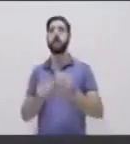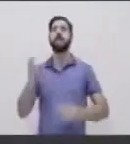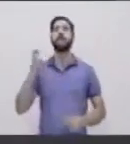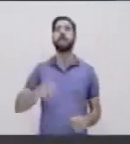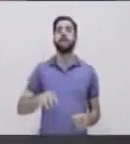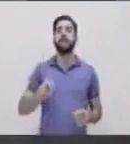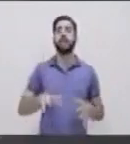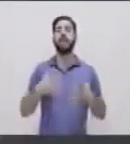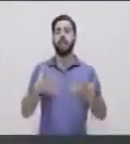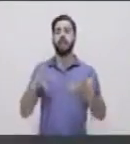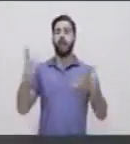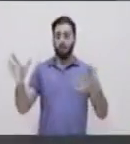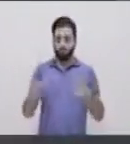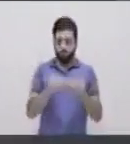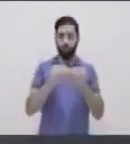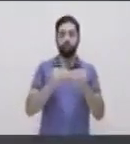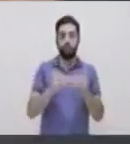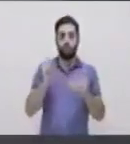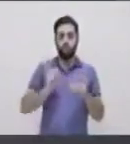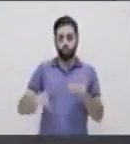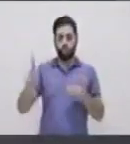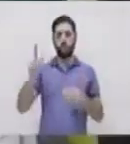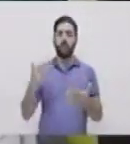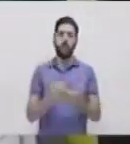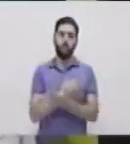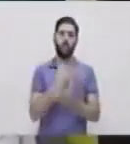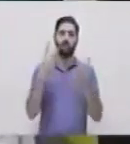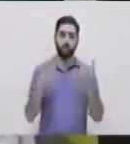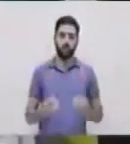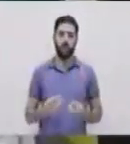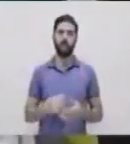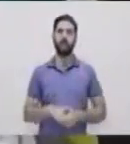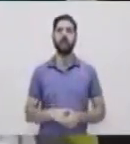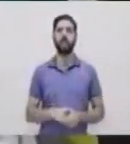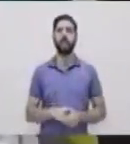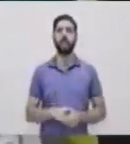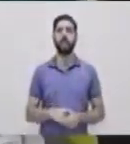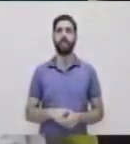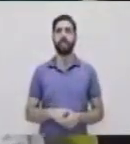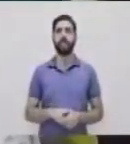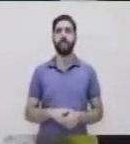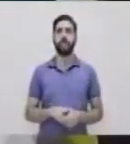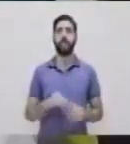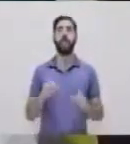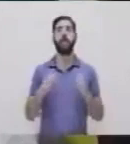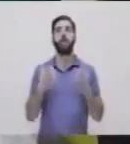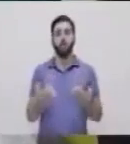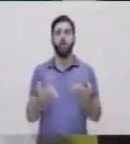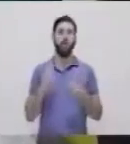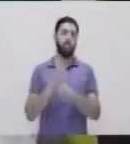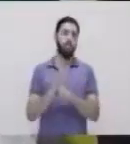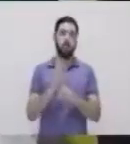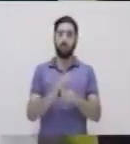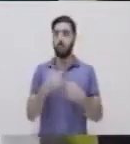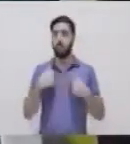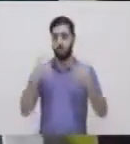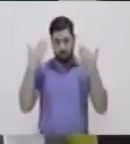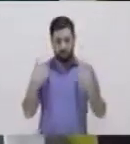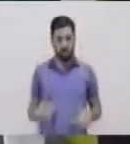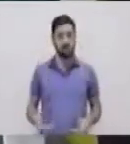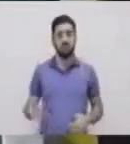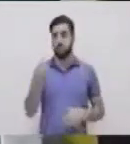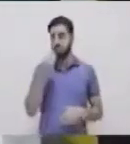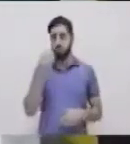que necesita adaptarse al entorno y al medio. Claro. Entonces, si el organismo no consigue los